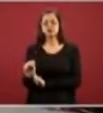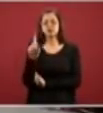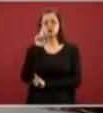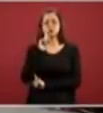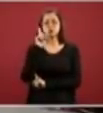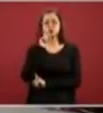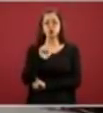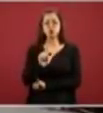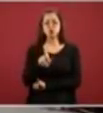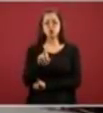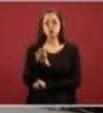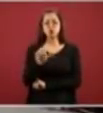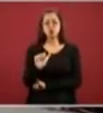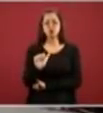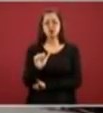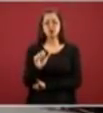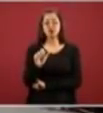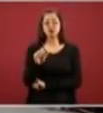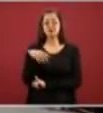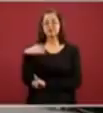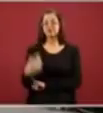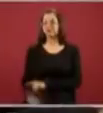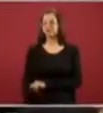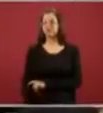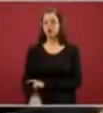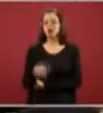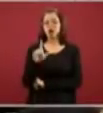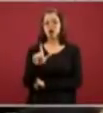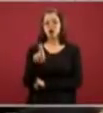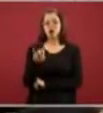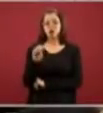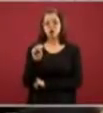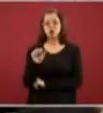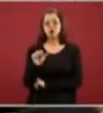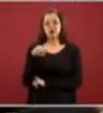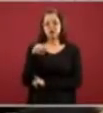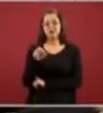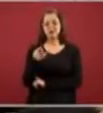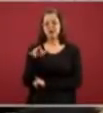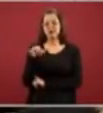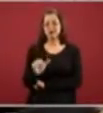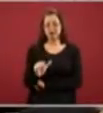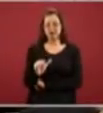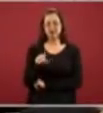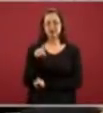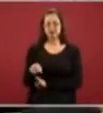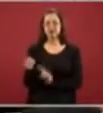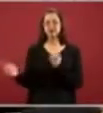Luisa María Alcalde, que los atienda y que les informe qué